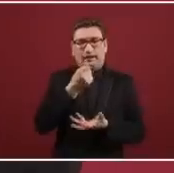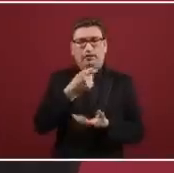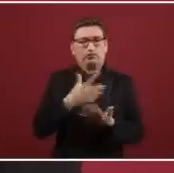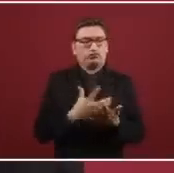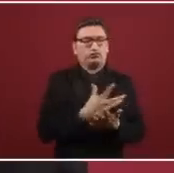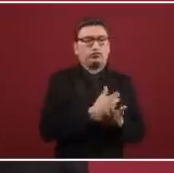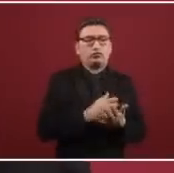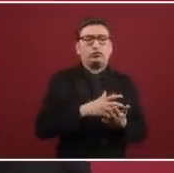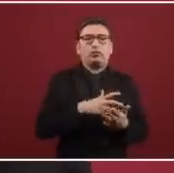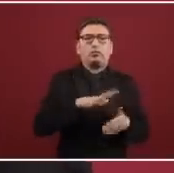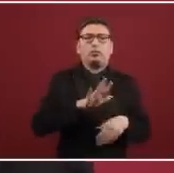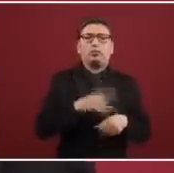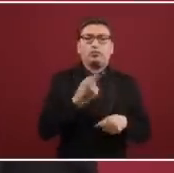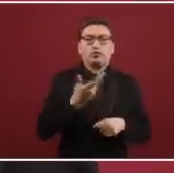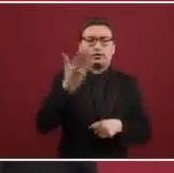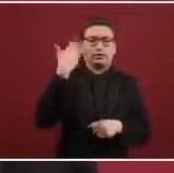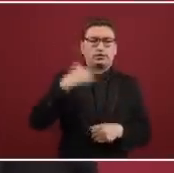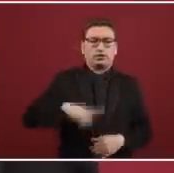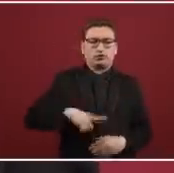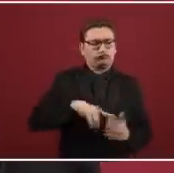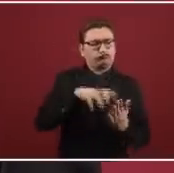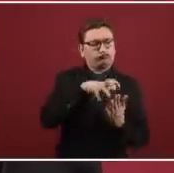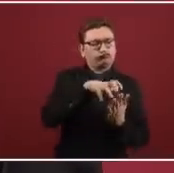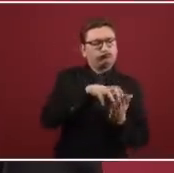va a ser financiado de esa manera,